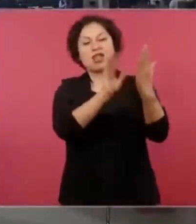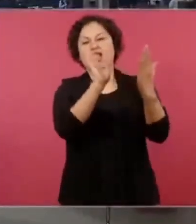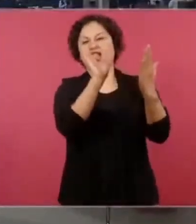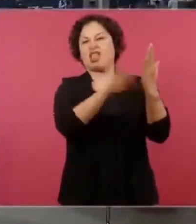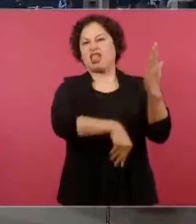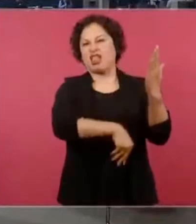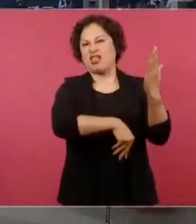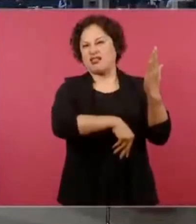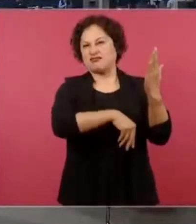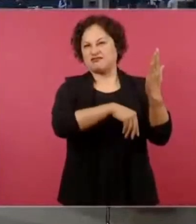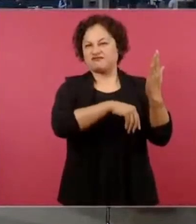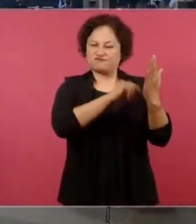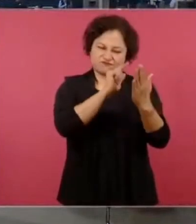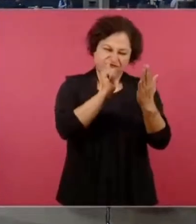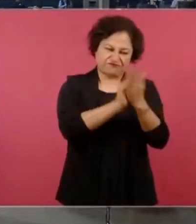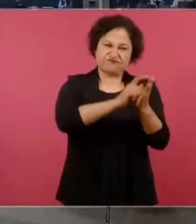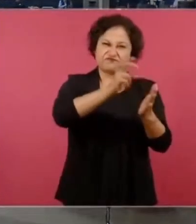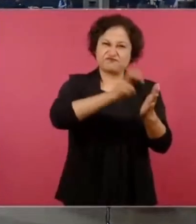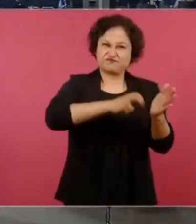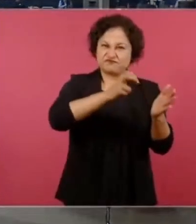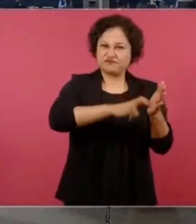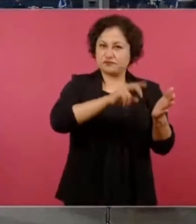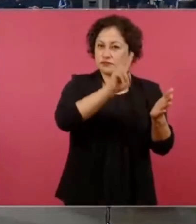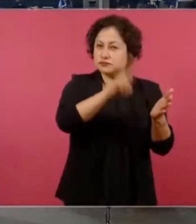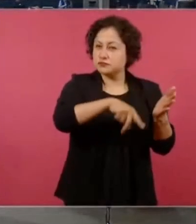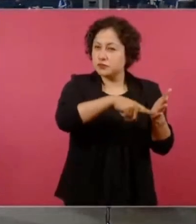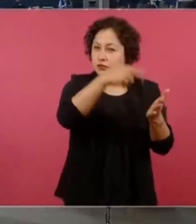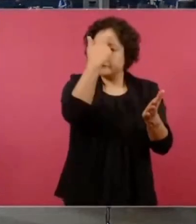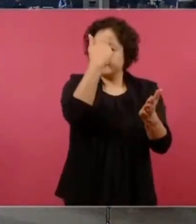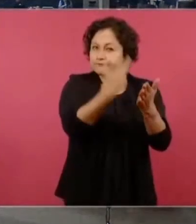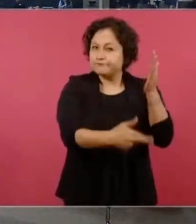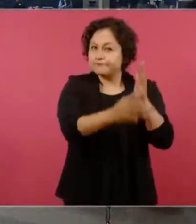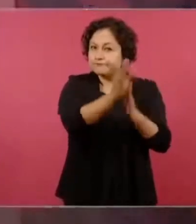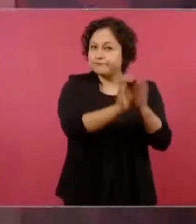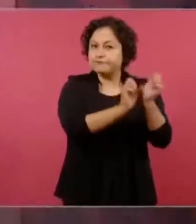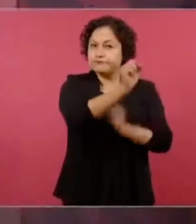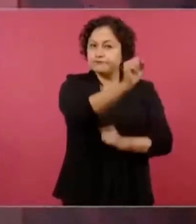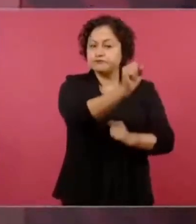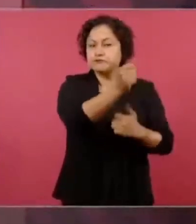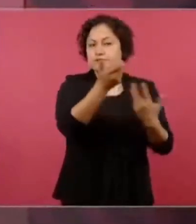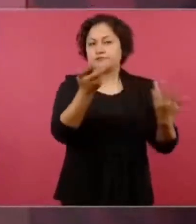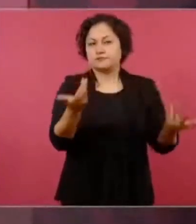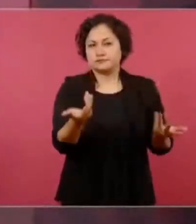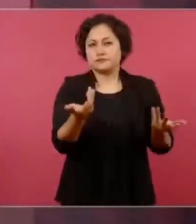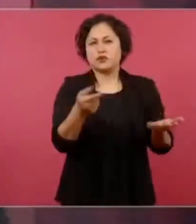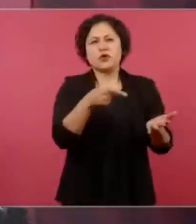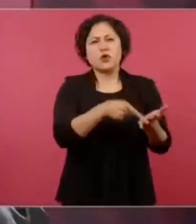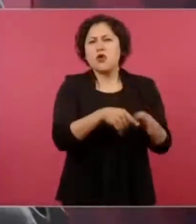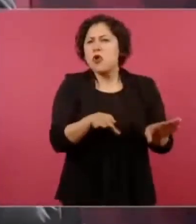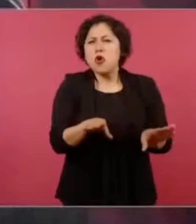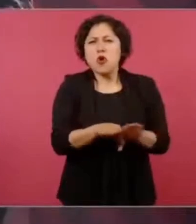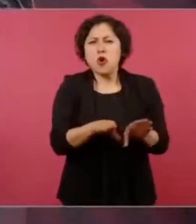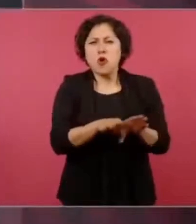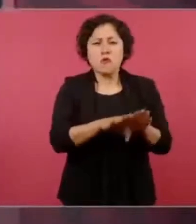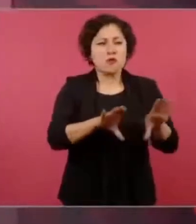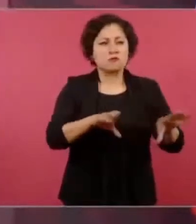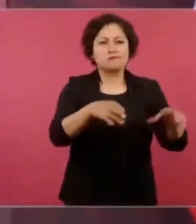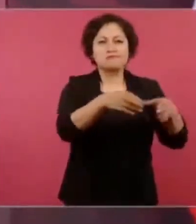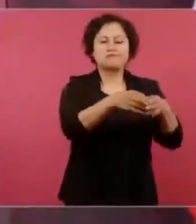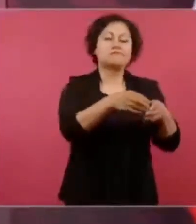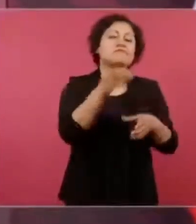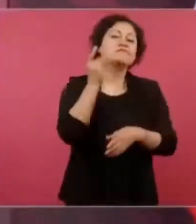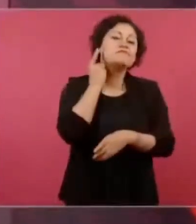y al final se pusieron de acuerdo en el Congreso, como siempre lo hacen los del